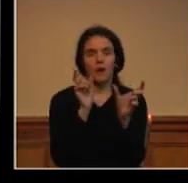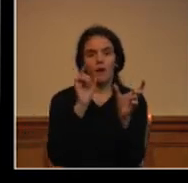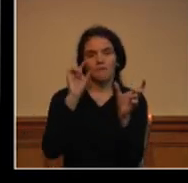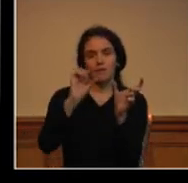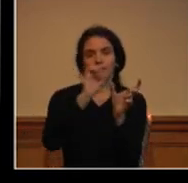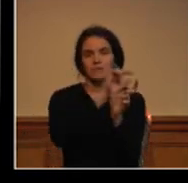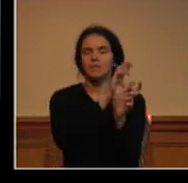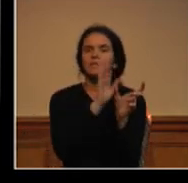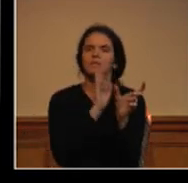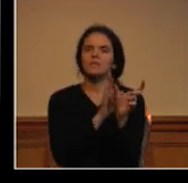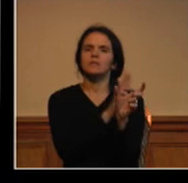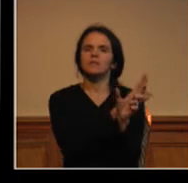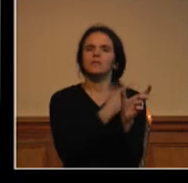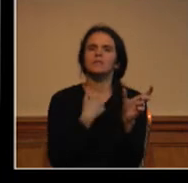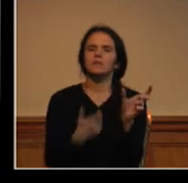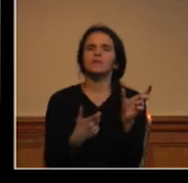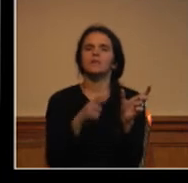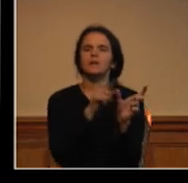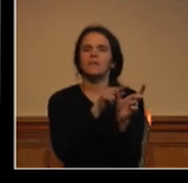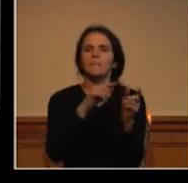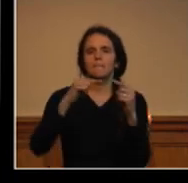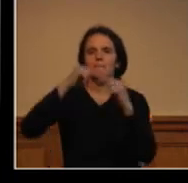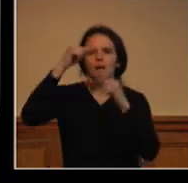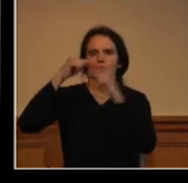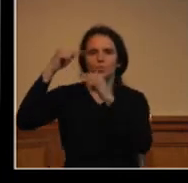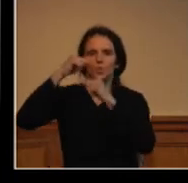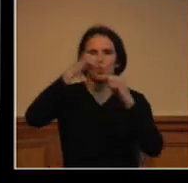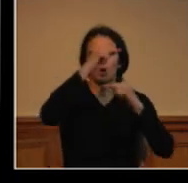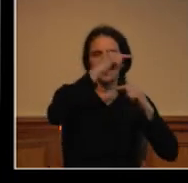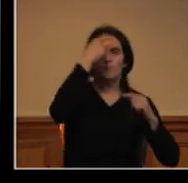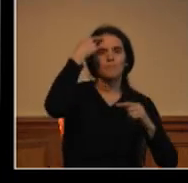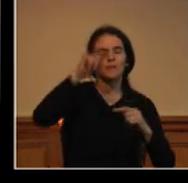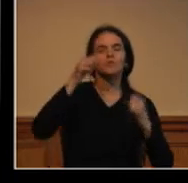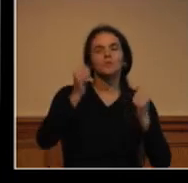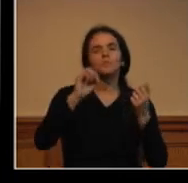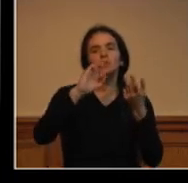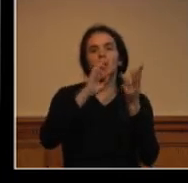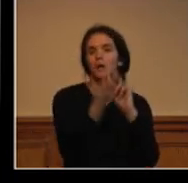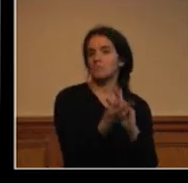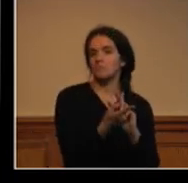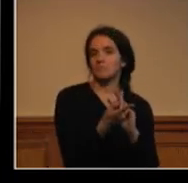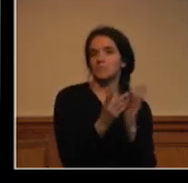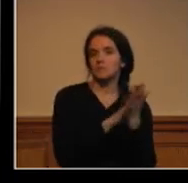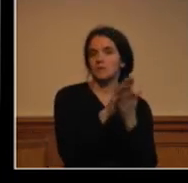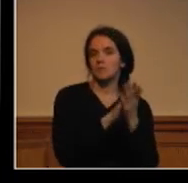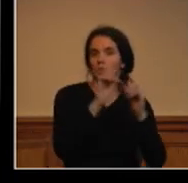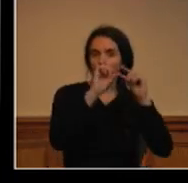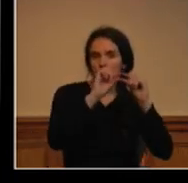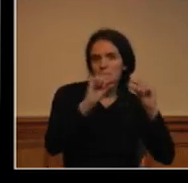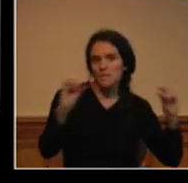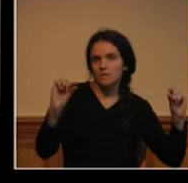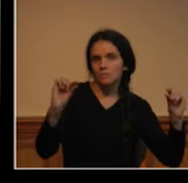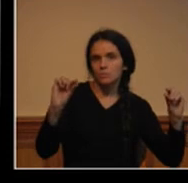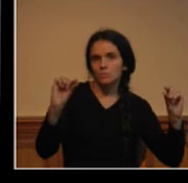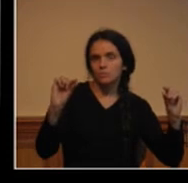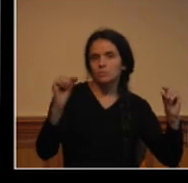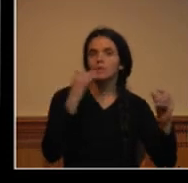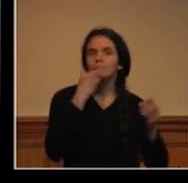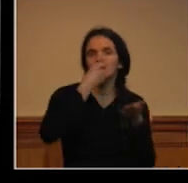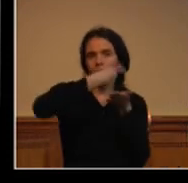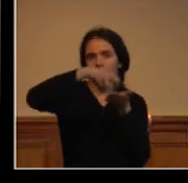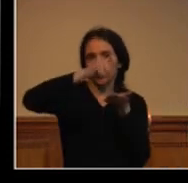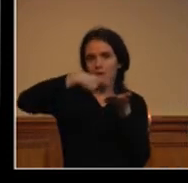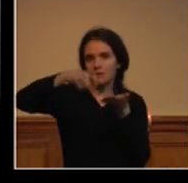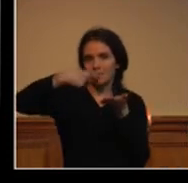están representadas por defecto en mayúscula, pero podemos jugar con eso y presentarlo en minúscula, en